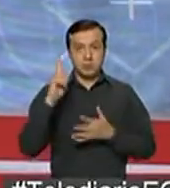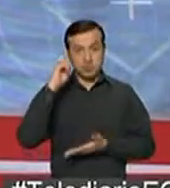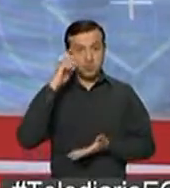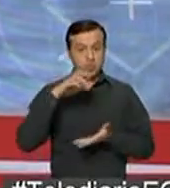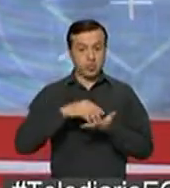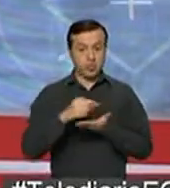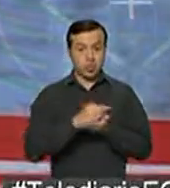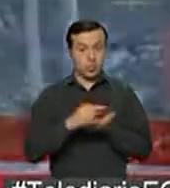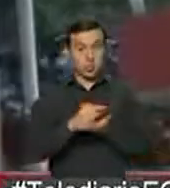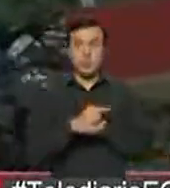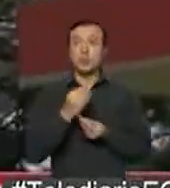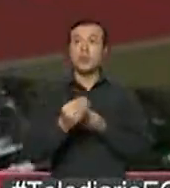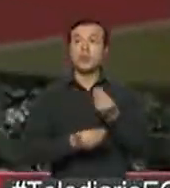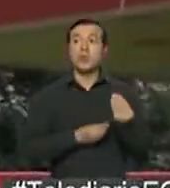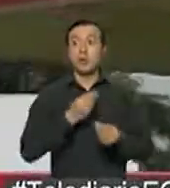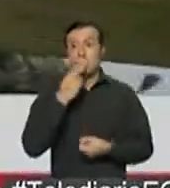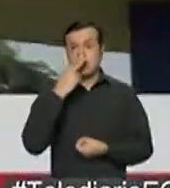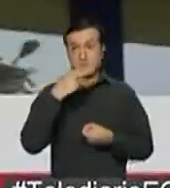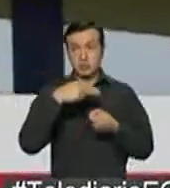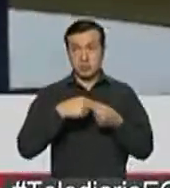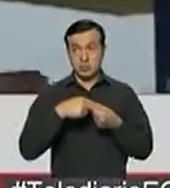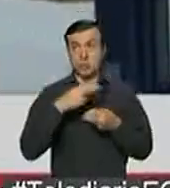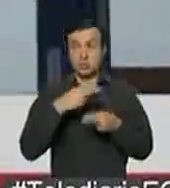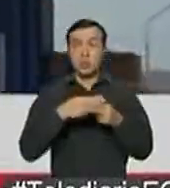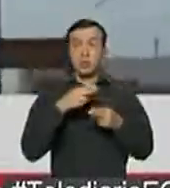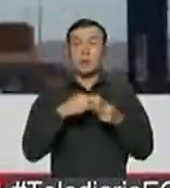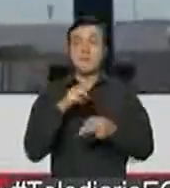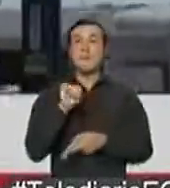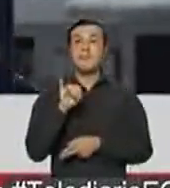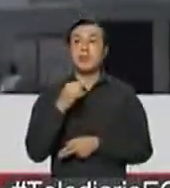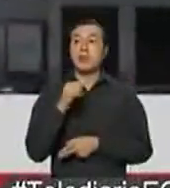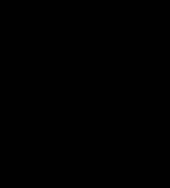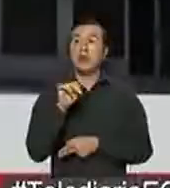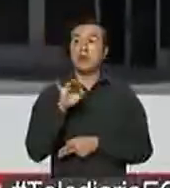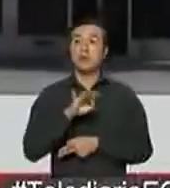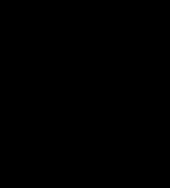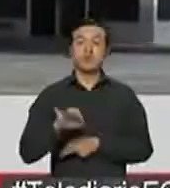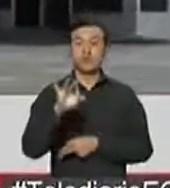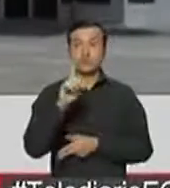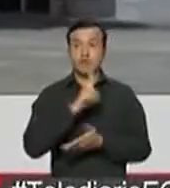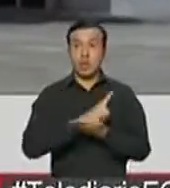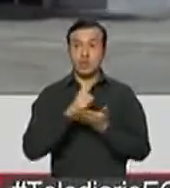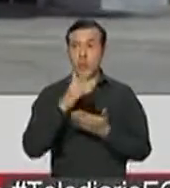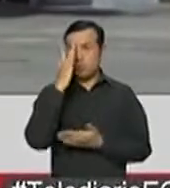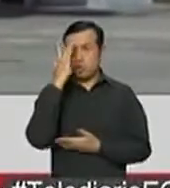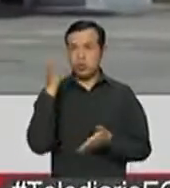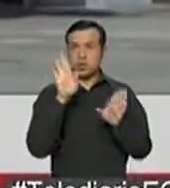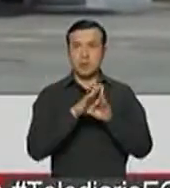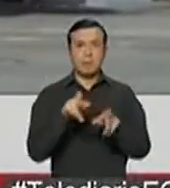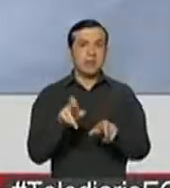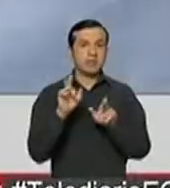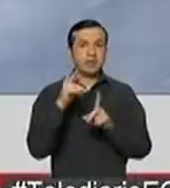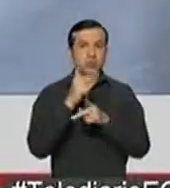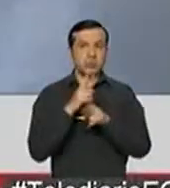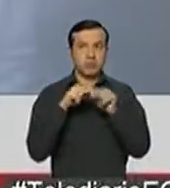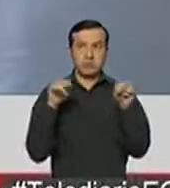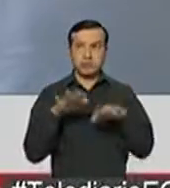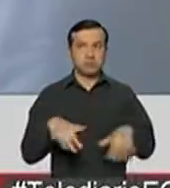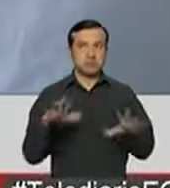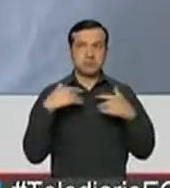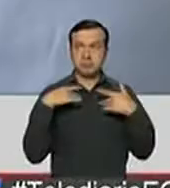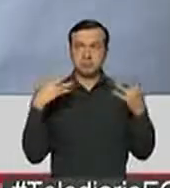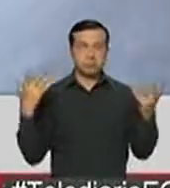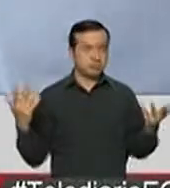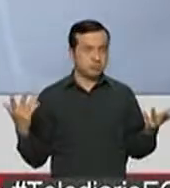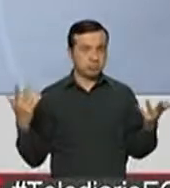Guayas clausuró la gasolinera El Señor de los Milagros, ubicada en el Cantón Daule, por operar sin licencia ambiental. La estación